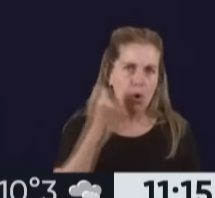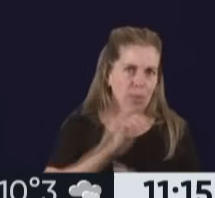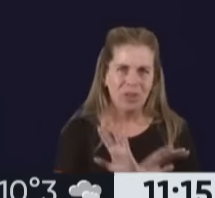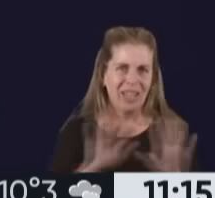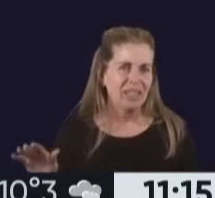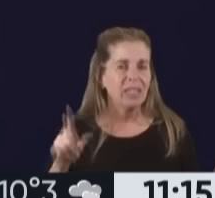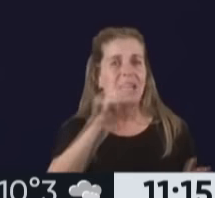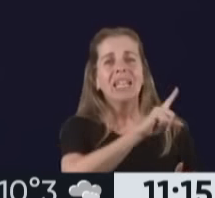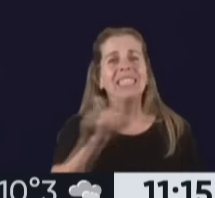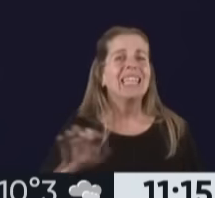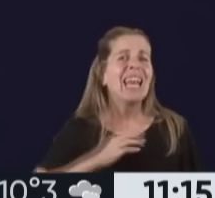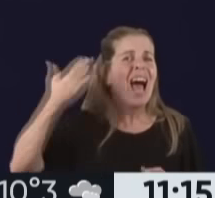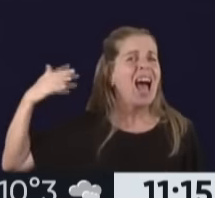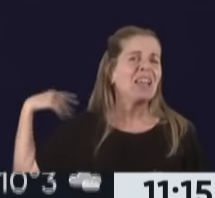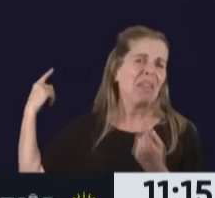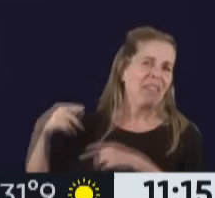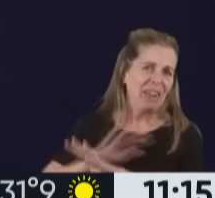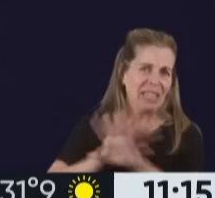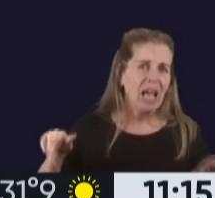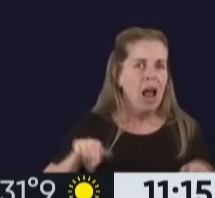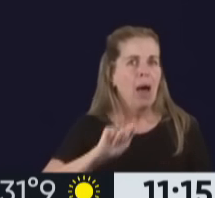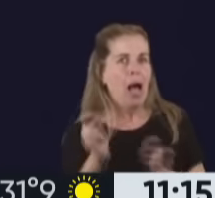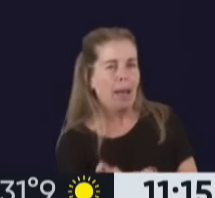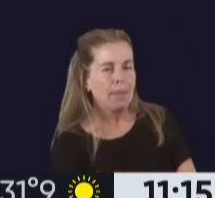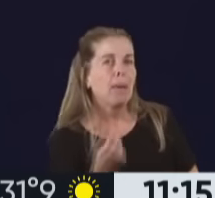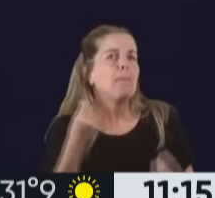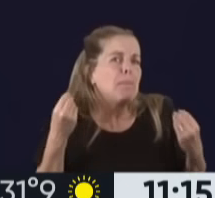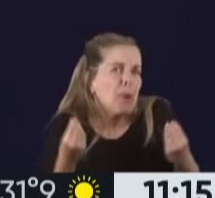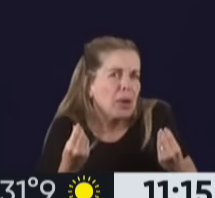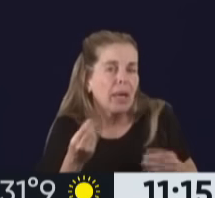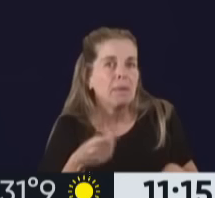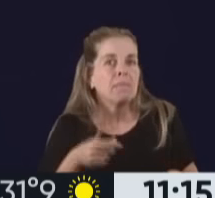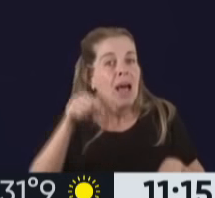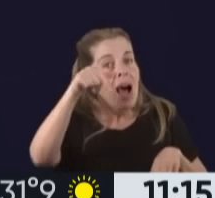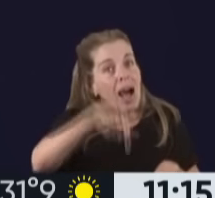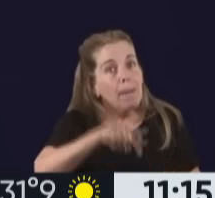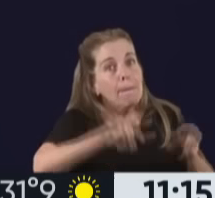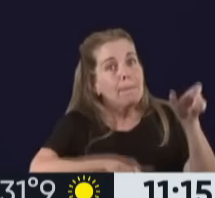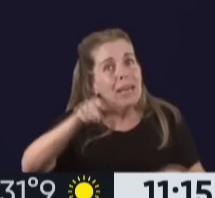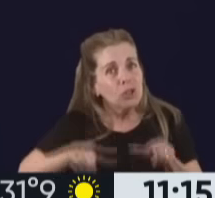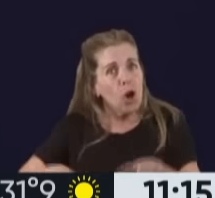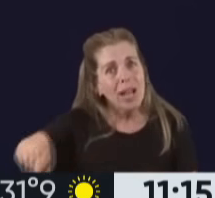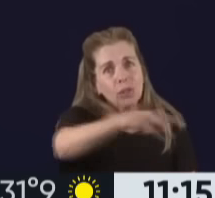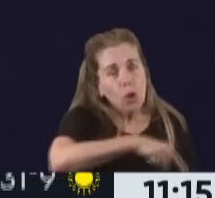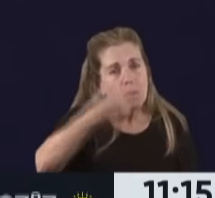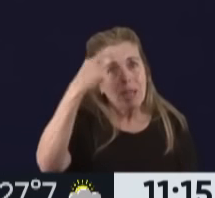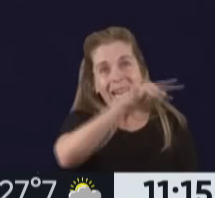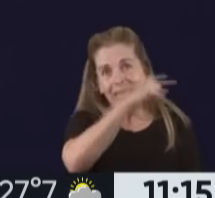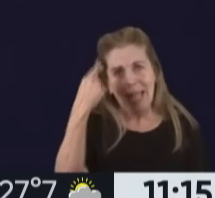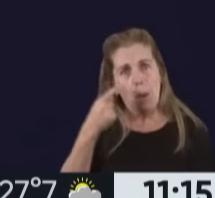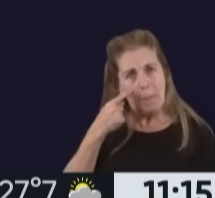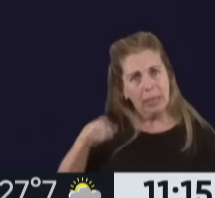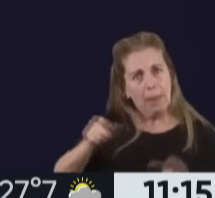en la Argentina. En lugar de ser potenciales sospechosos, todos los ciudadanos son inocentes hasta que la justicia demuestre lo